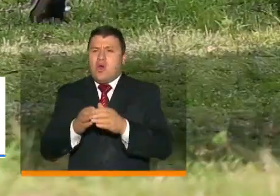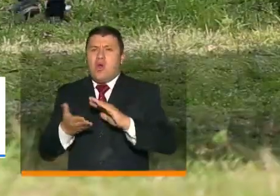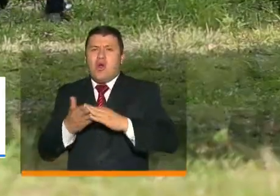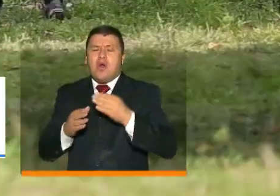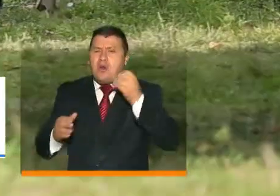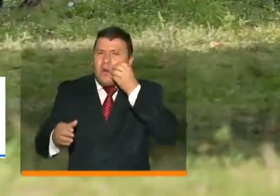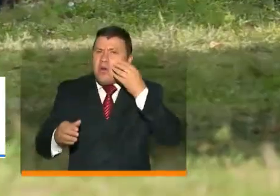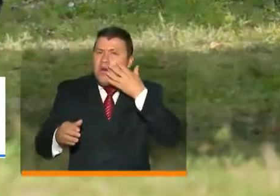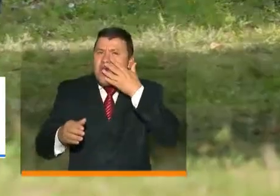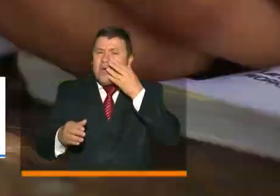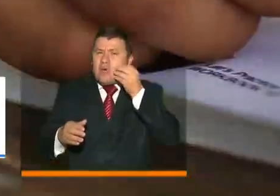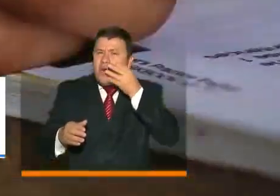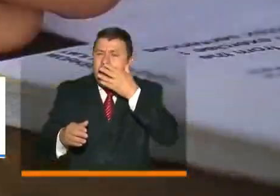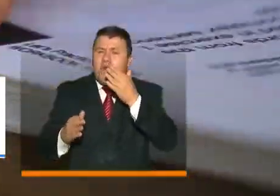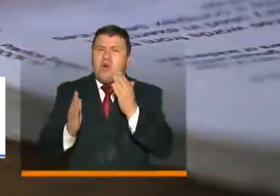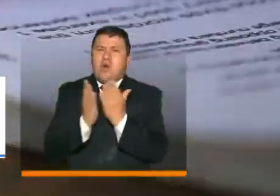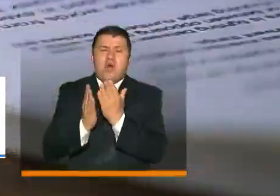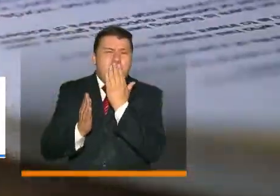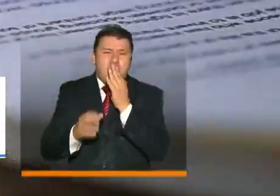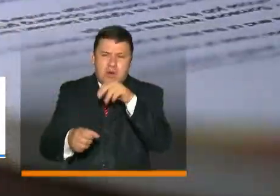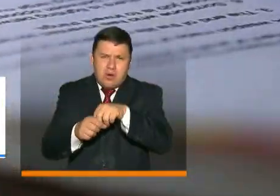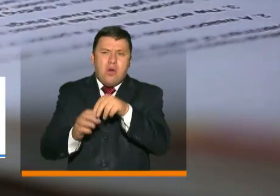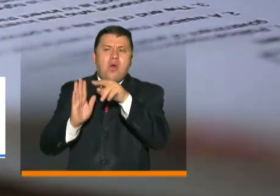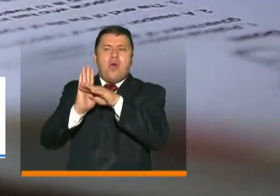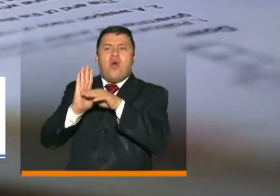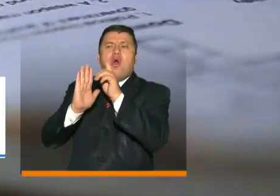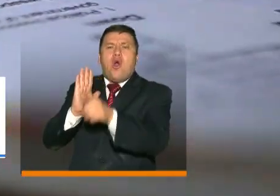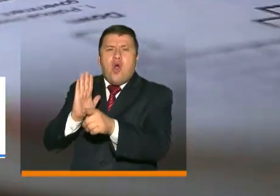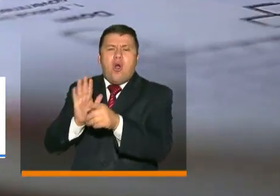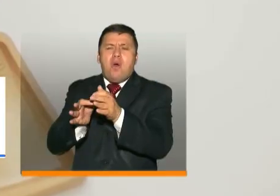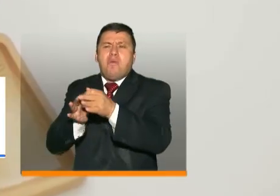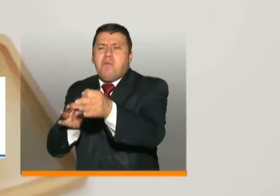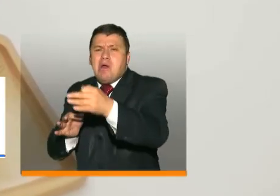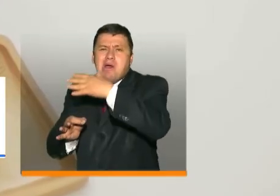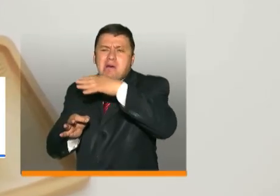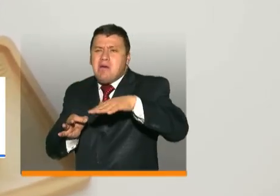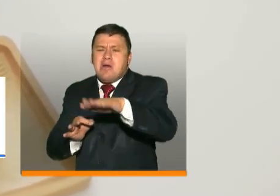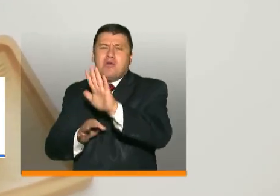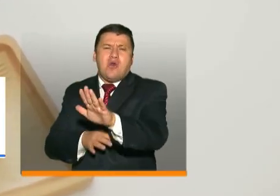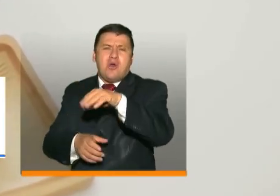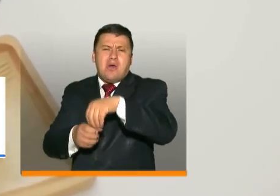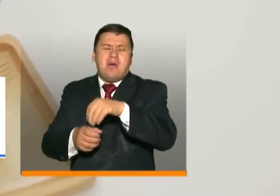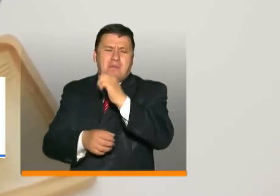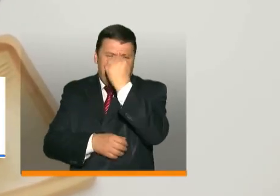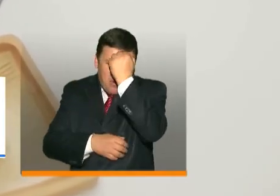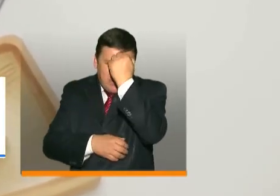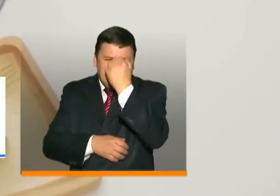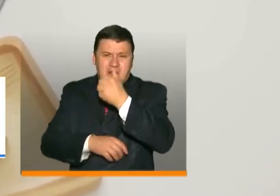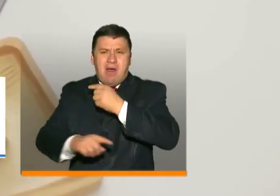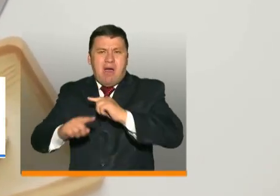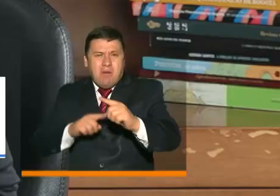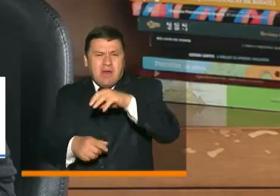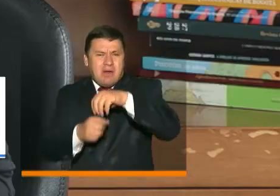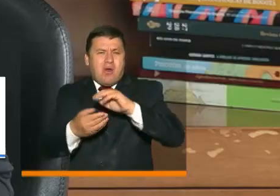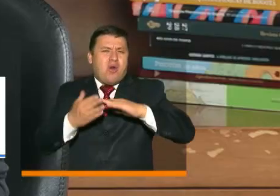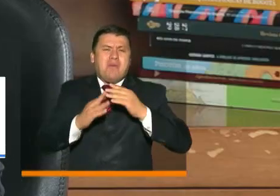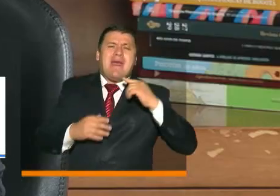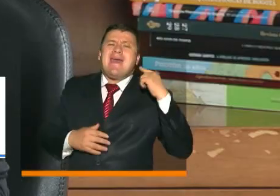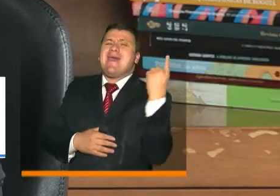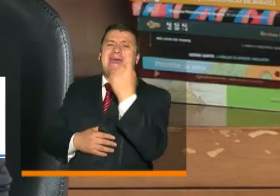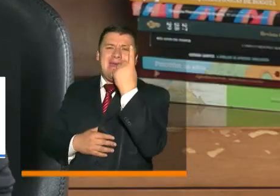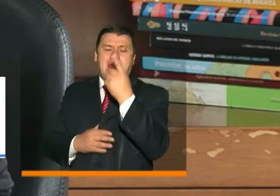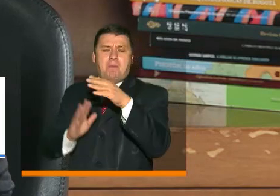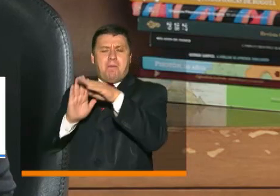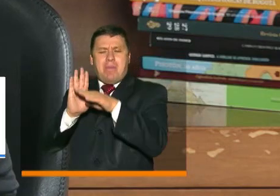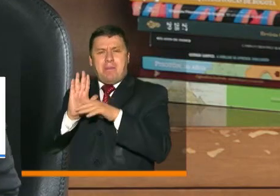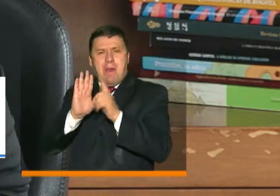cómo reorganizar la escuela misma, cómo poder tener los protocolos también muy definidos para maestros, para administrativos y comunidad en general, claramente